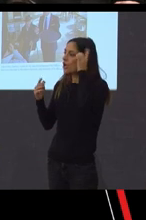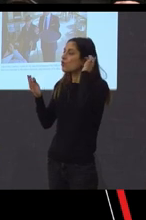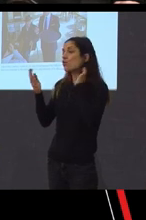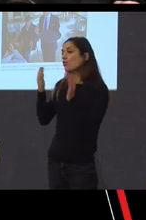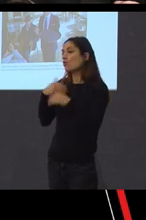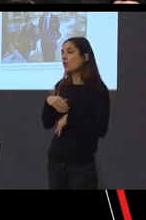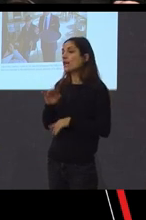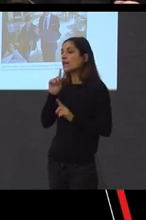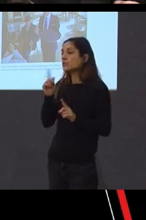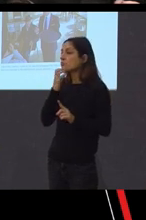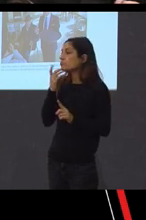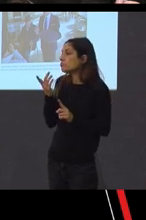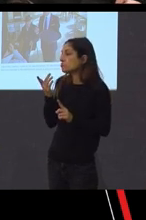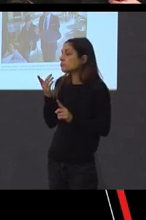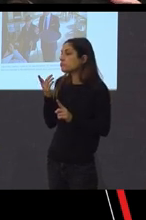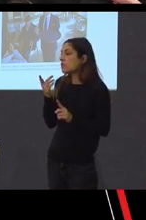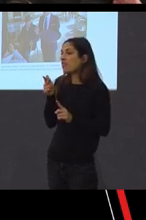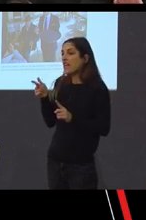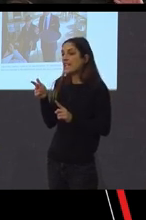non? E